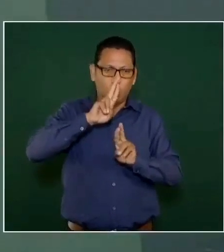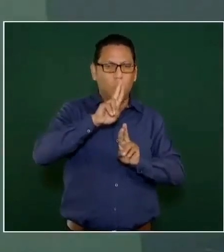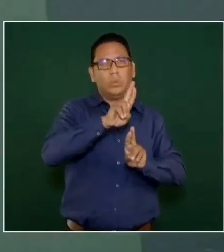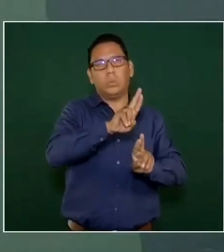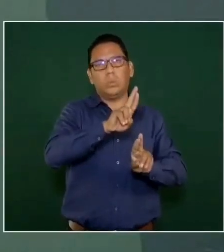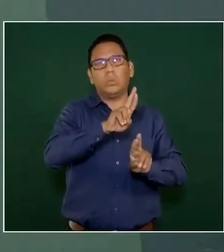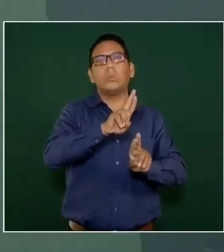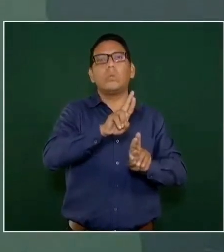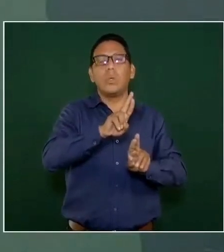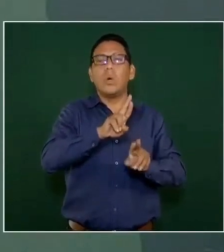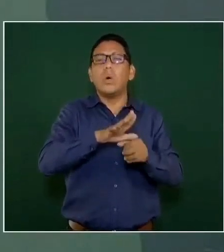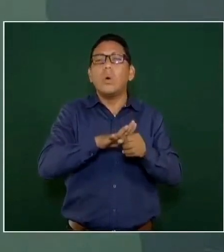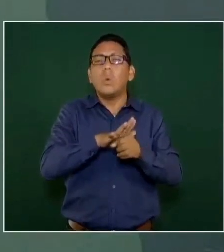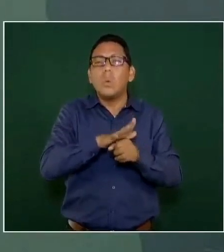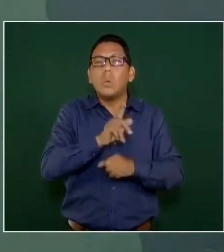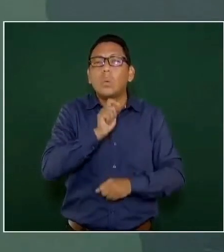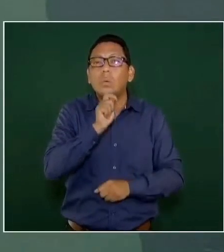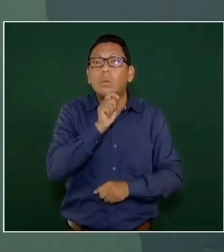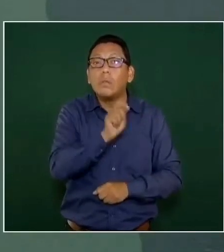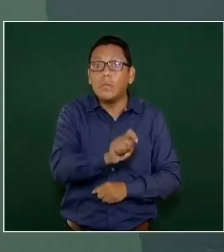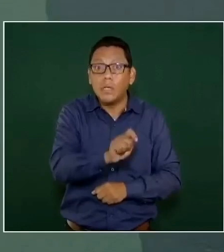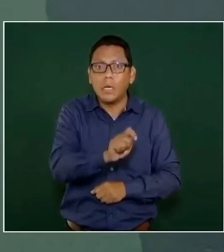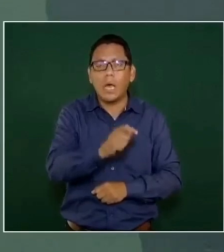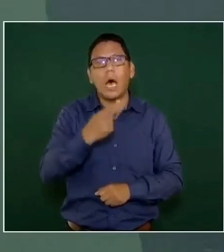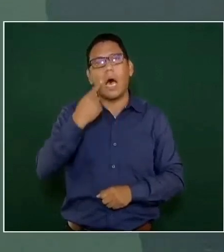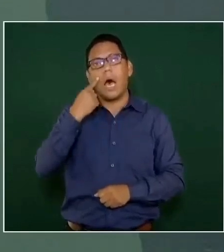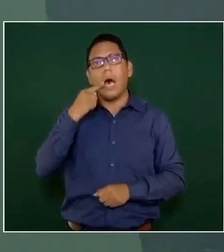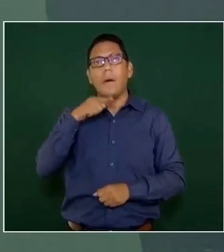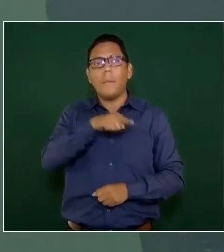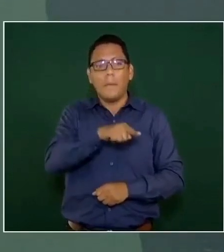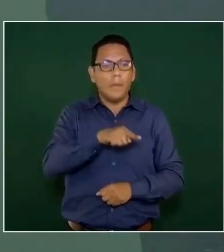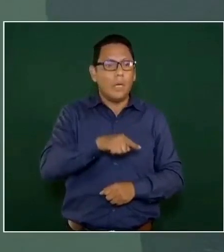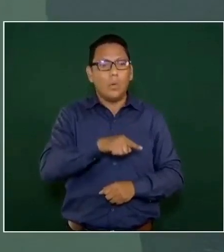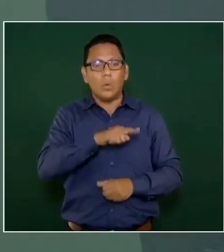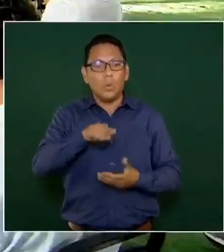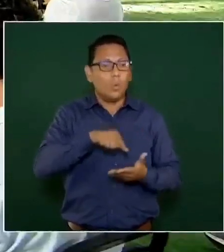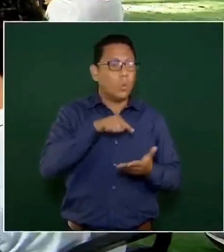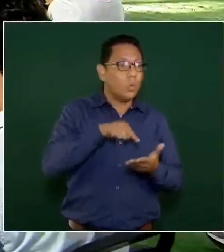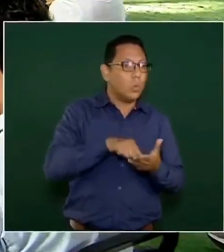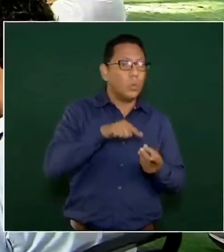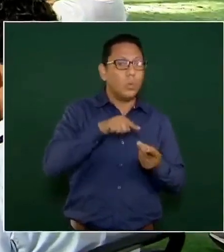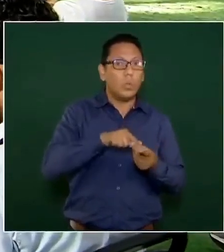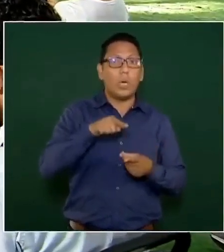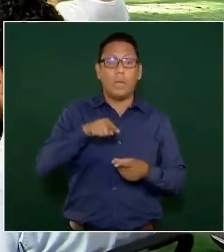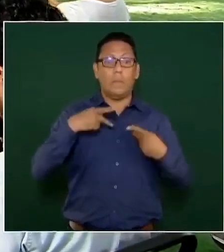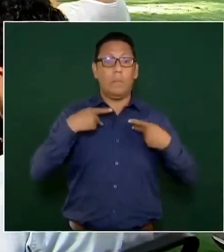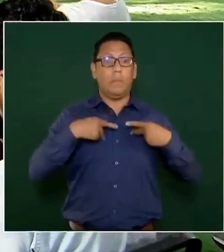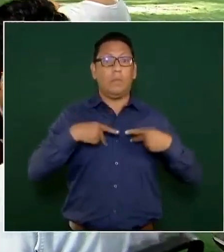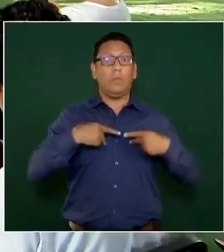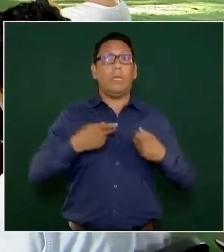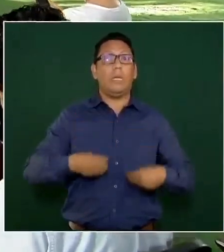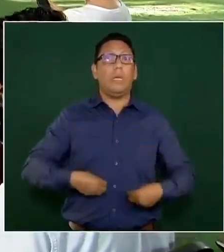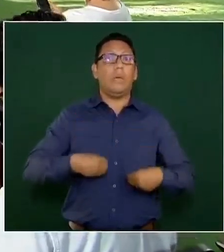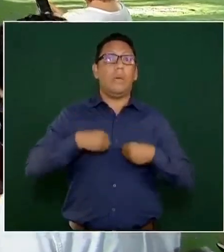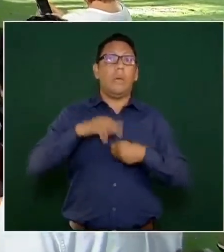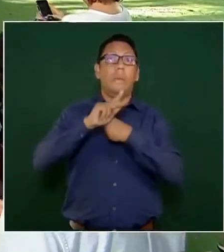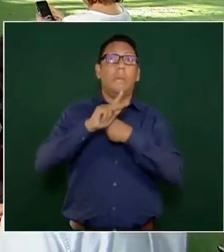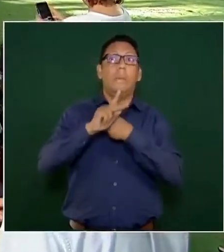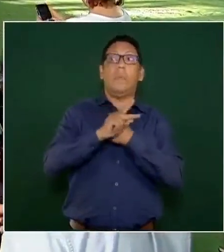de asilo por parte de México, de asilo político para aquellas personas extranjeras que tengan